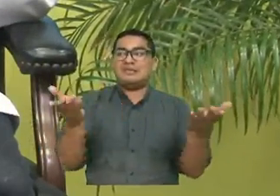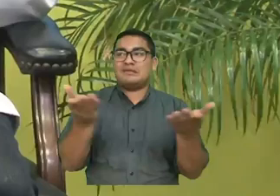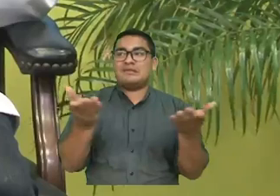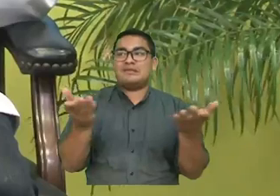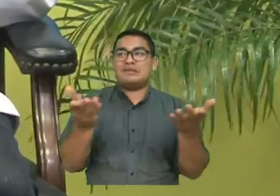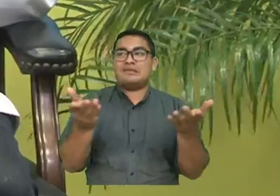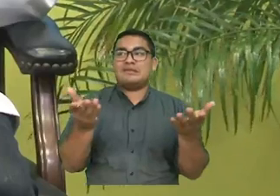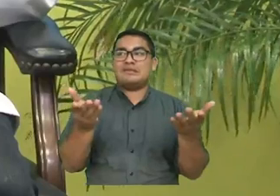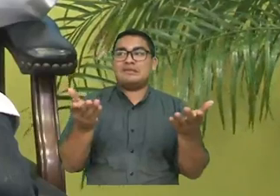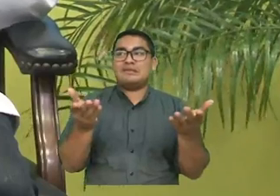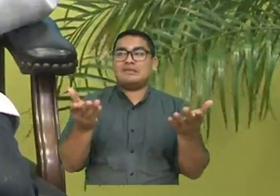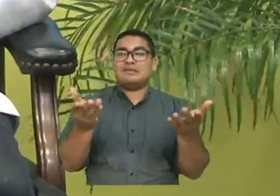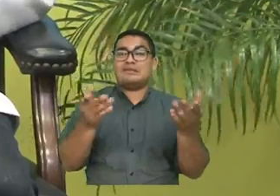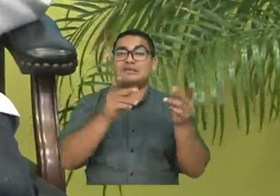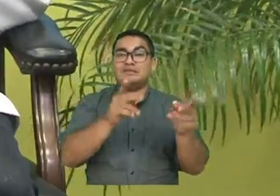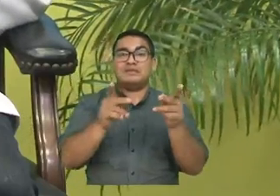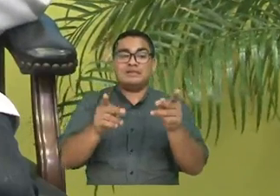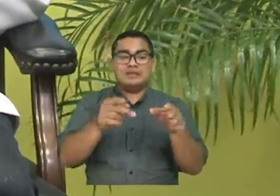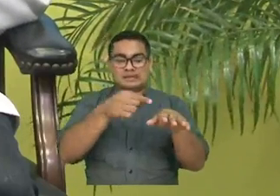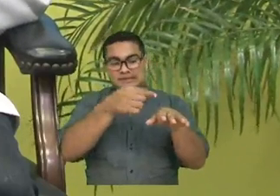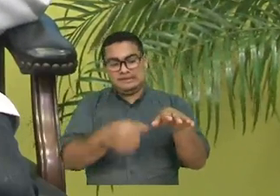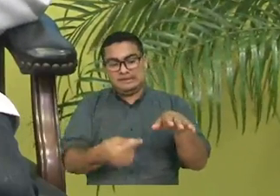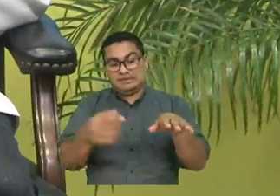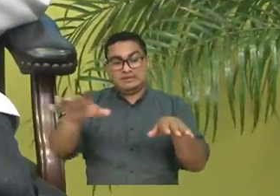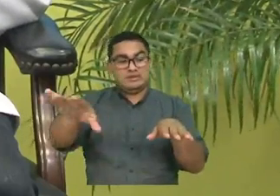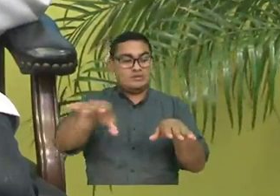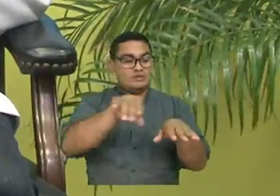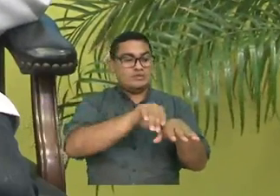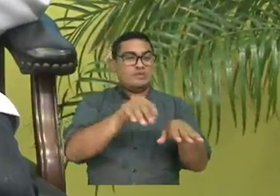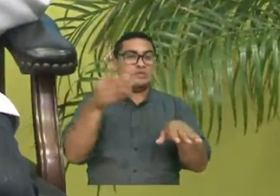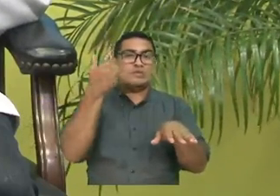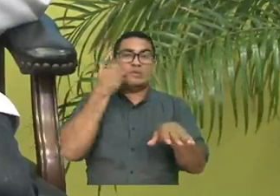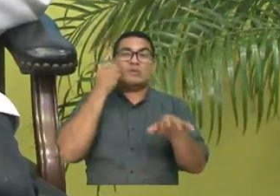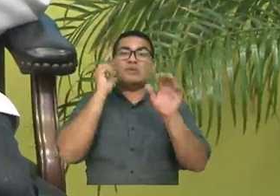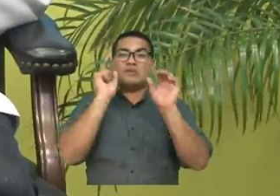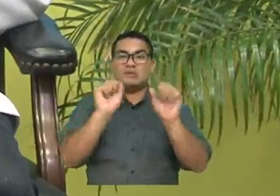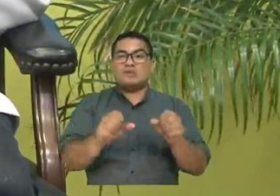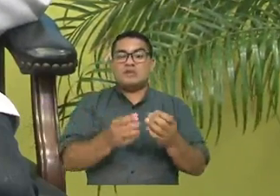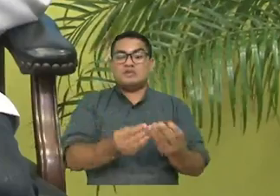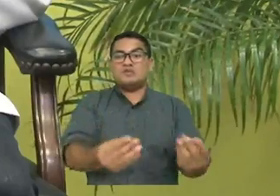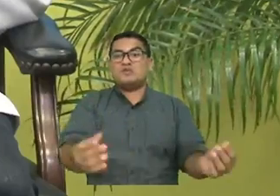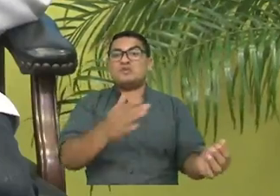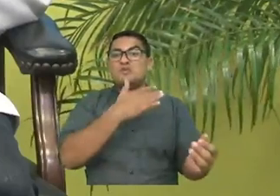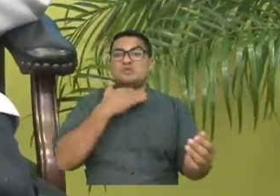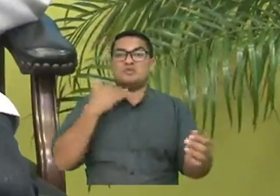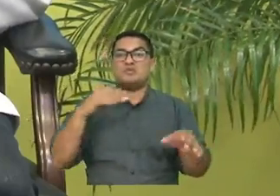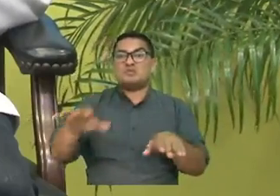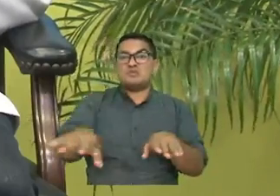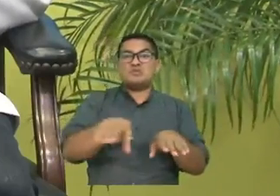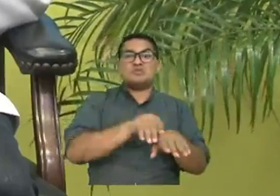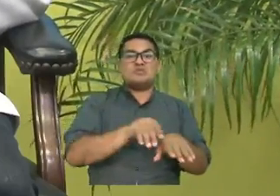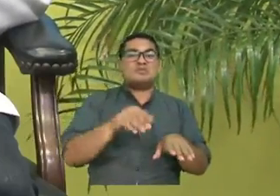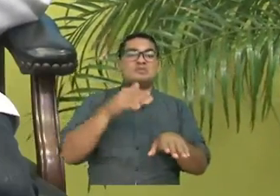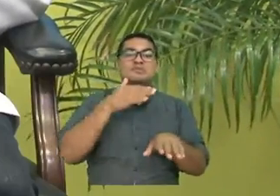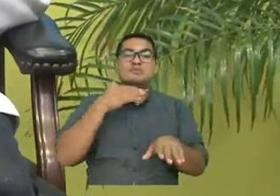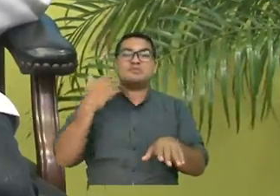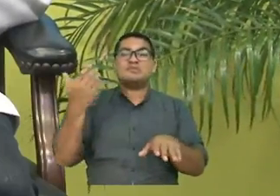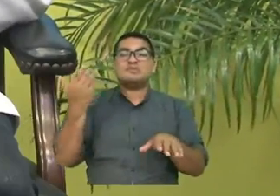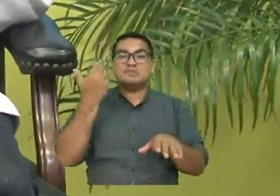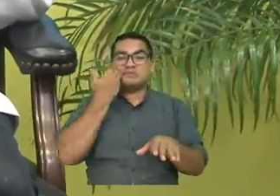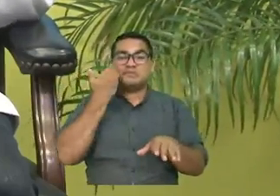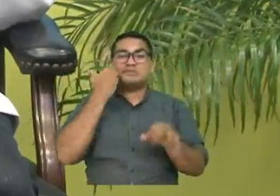eso, lesión de continuidad, contacto con el suelo infectado, está la bacteria y la bacteria entra al